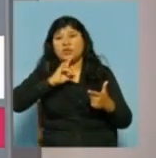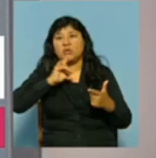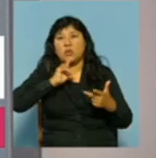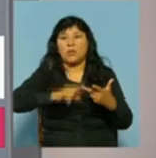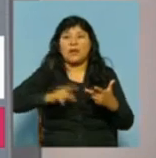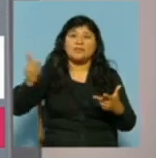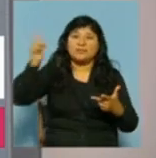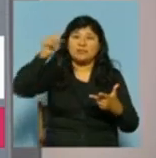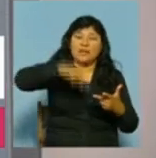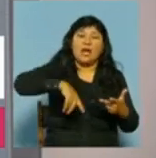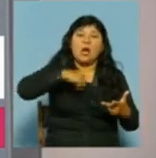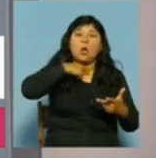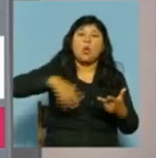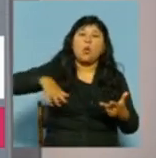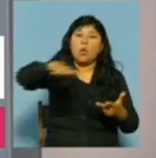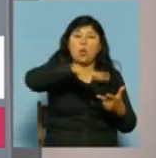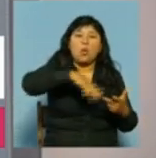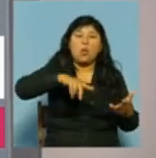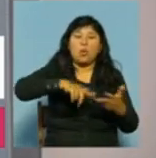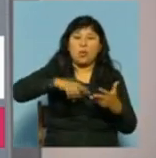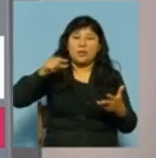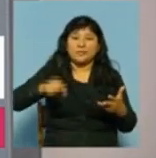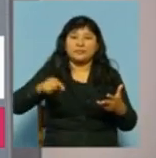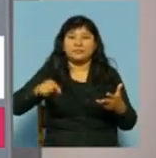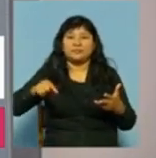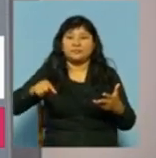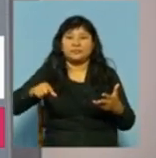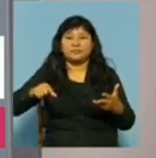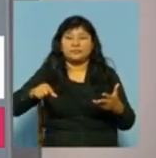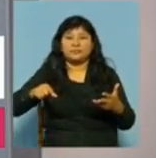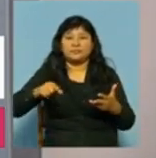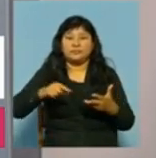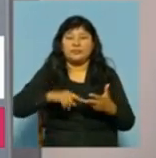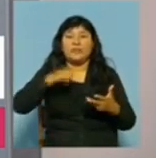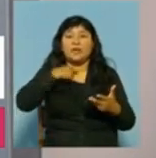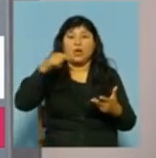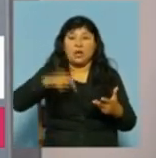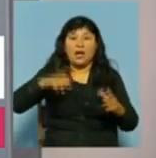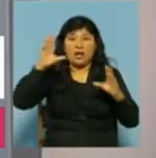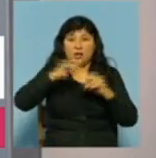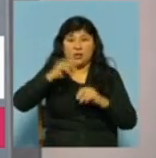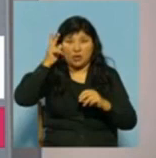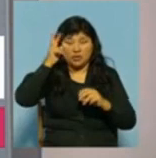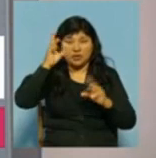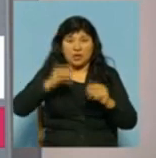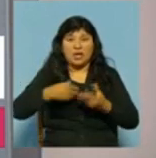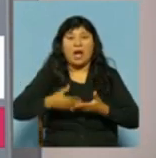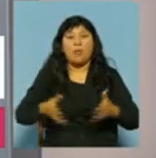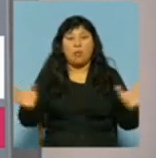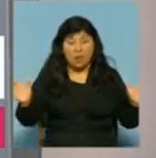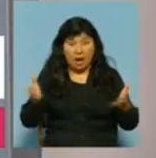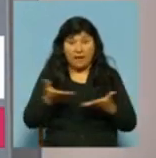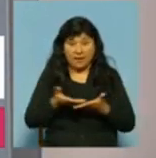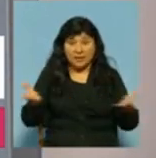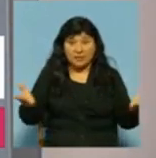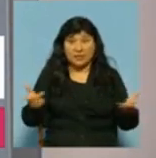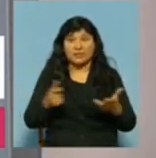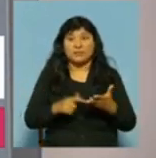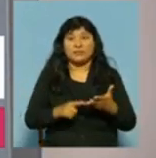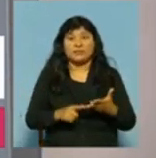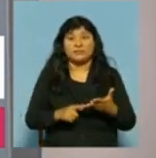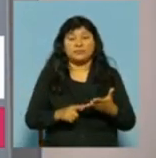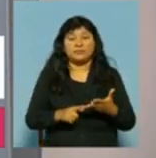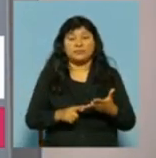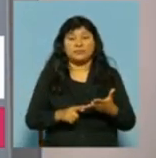hoy san salvador de jujuy tenemos un acto hoy a las 20 horas con público abierto para los que nos quieran venir a escuchar